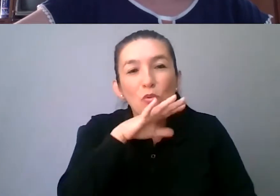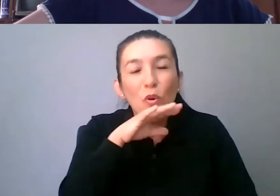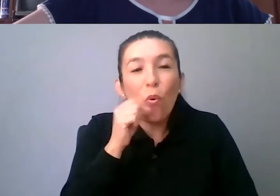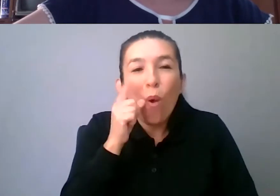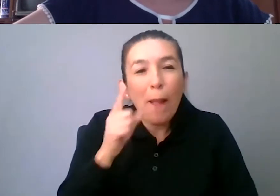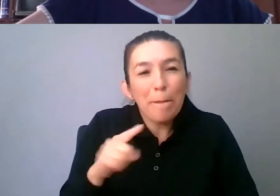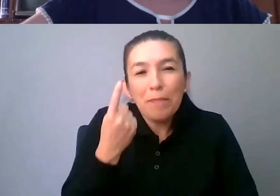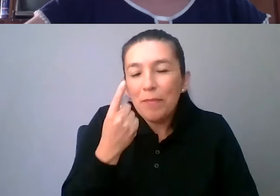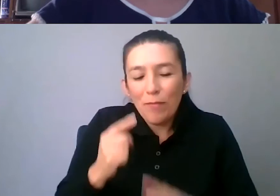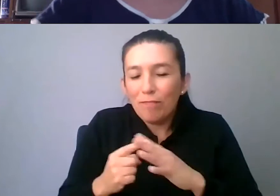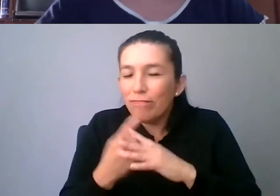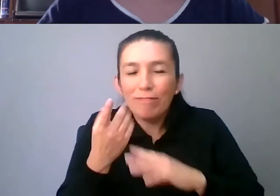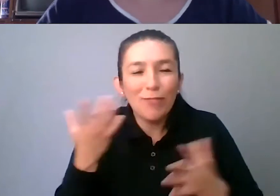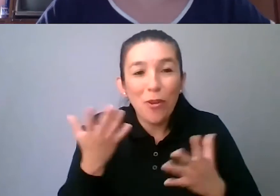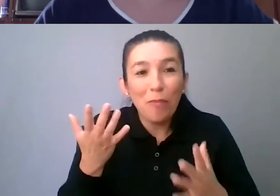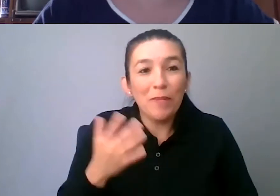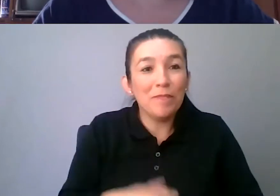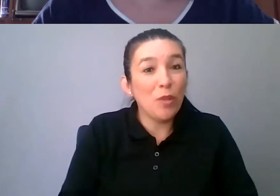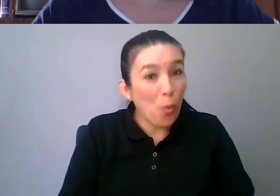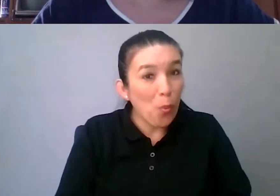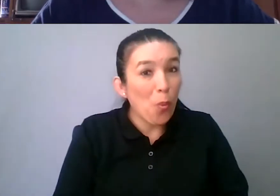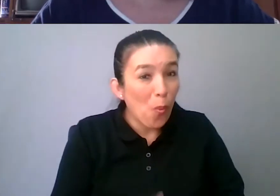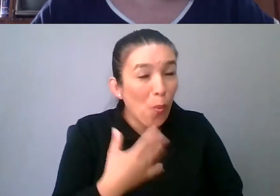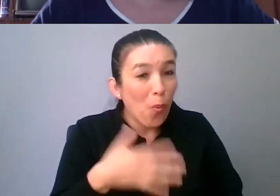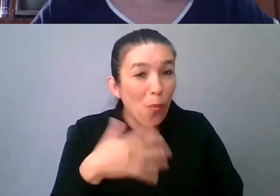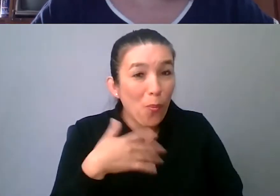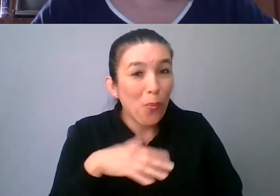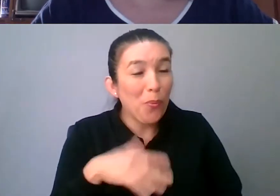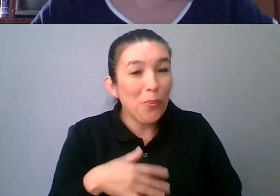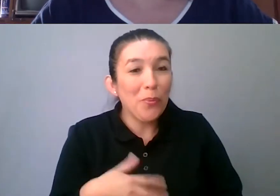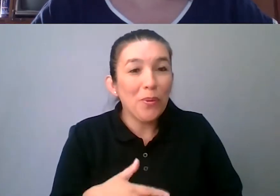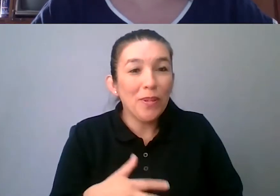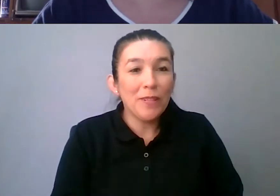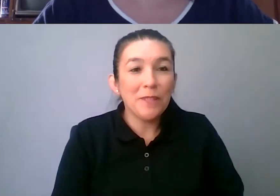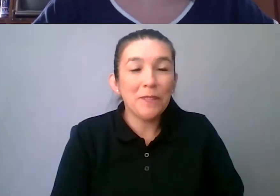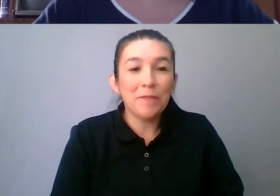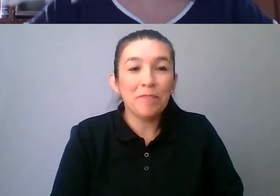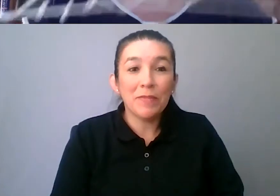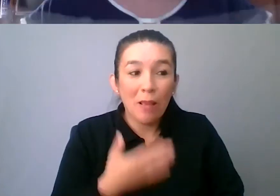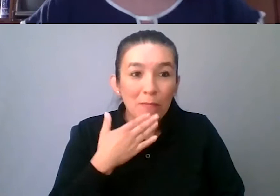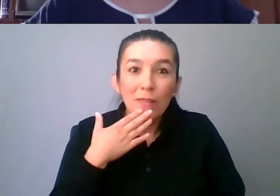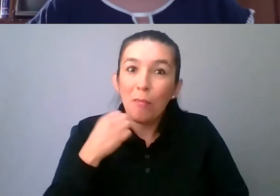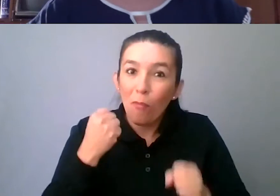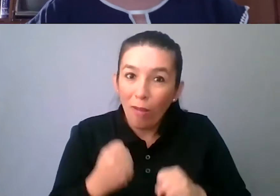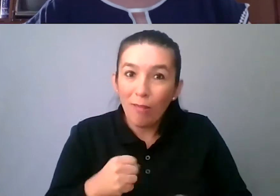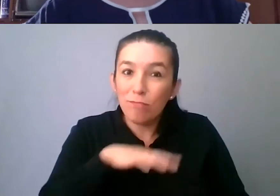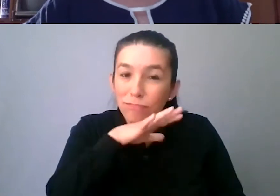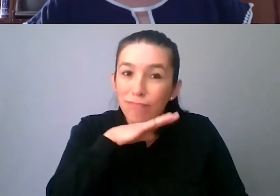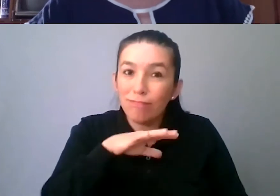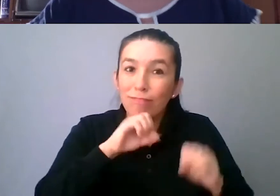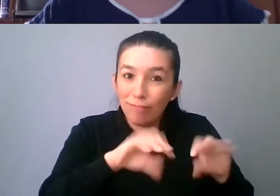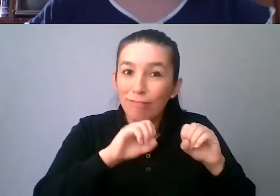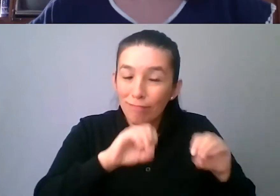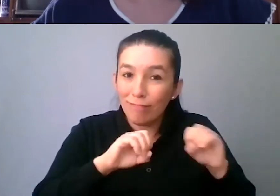eso. Claro, tienen un tremendo potencial también educativamente, pues, porque tú puedes también enseñarle a un